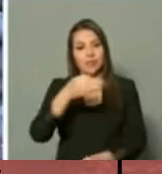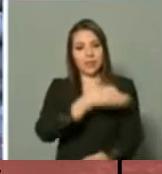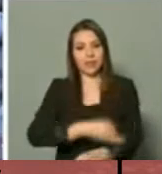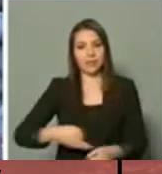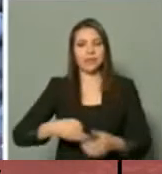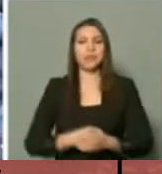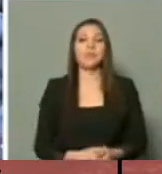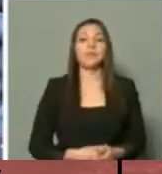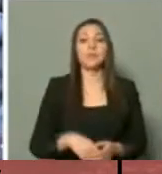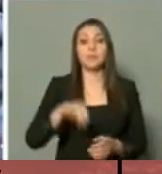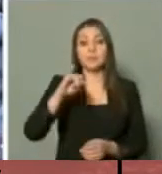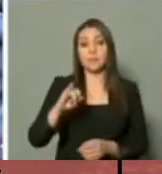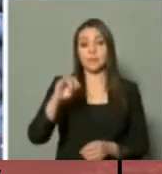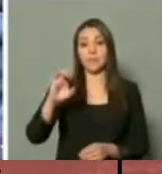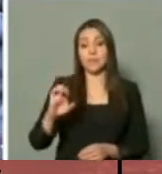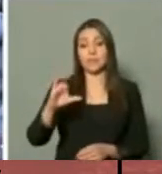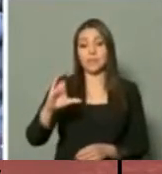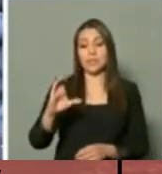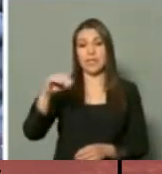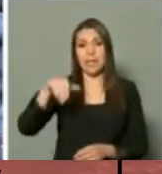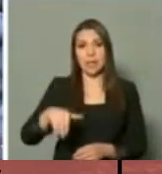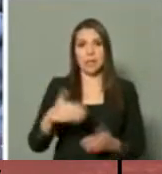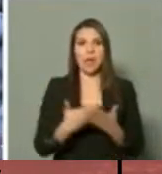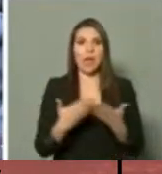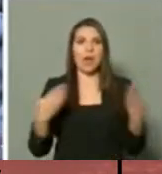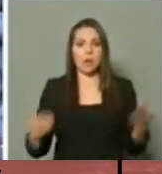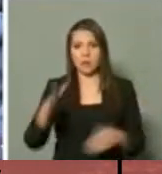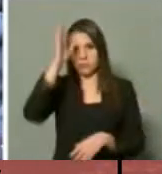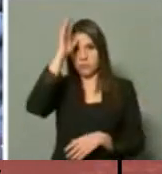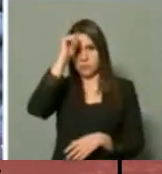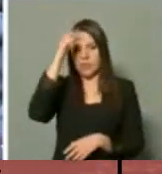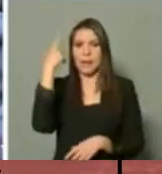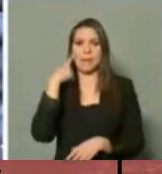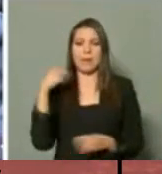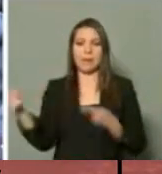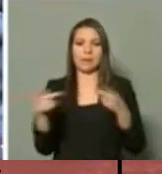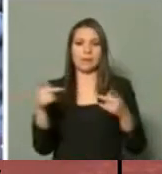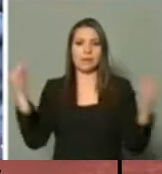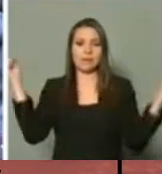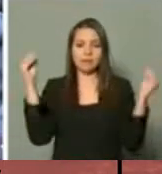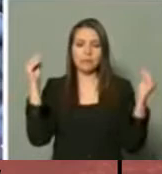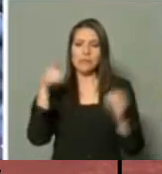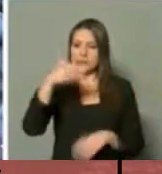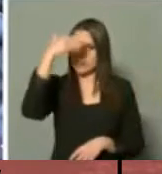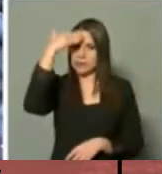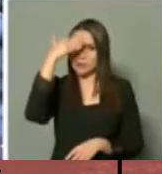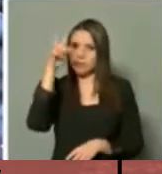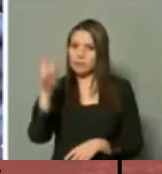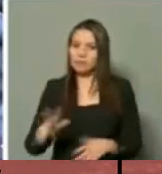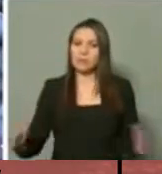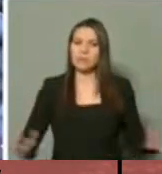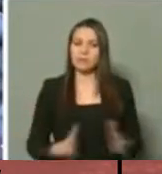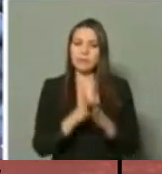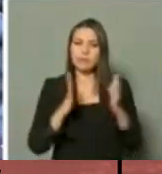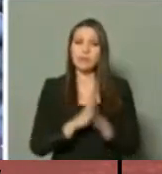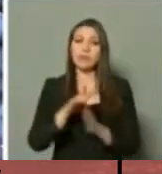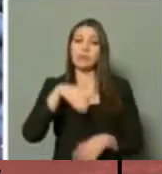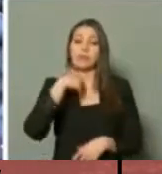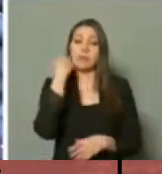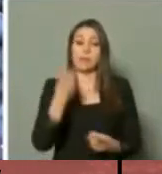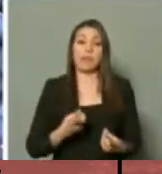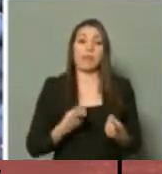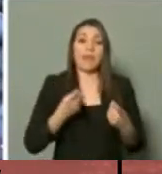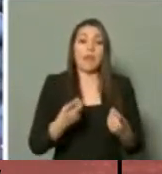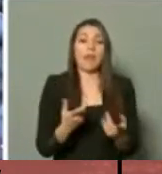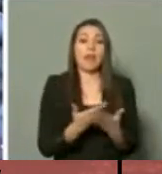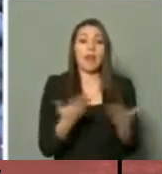Instituto Electoral, en este refrendo de debates, reconoce esa participación activa. Quiero sumarle a este debate la